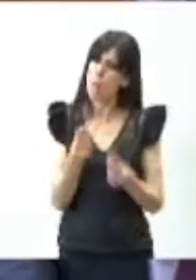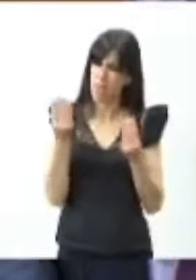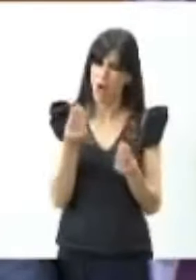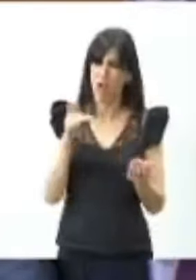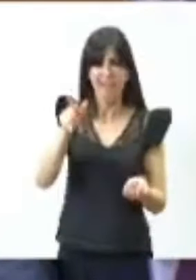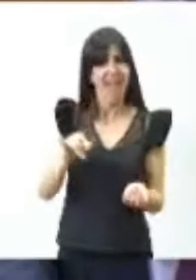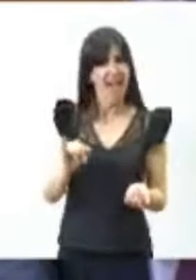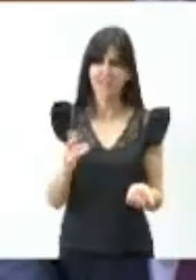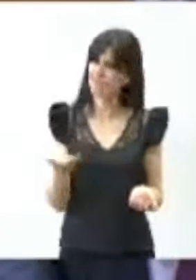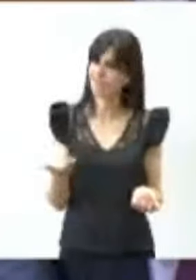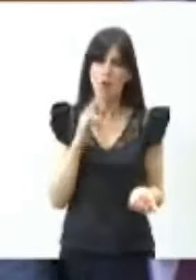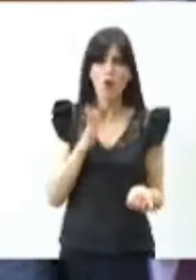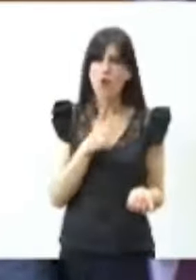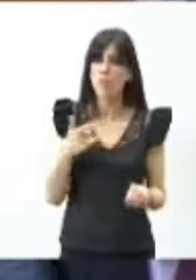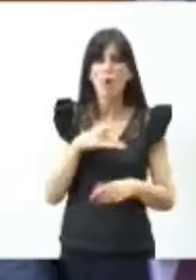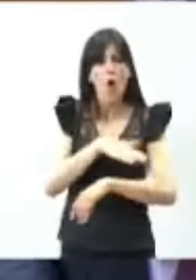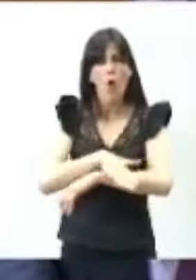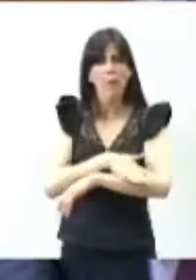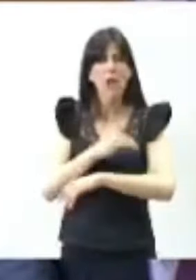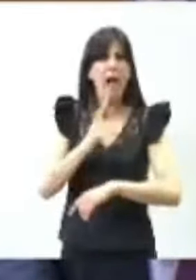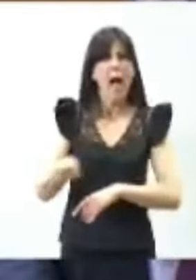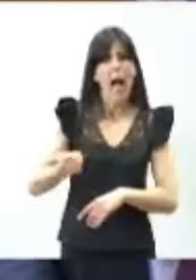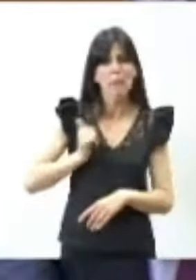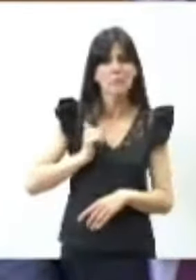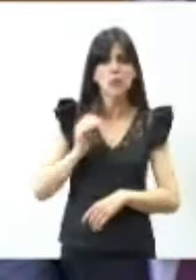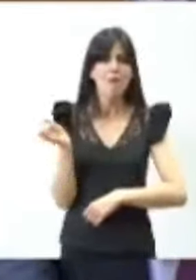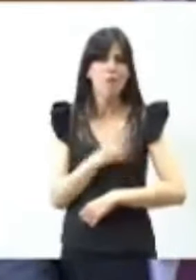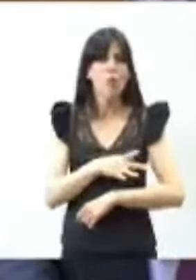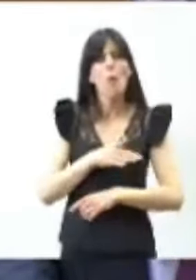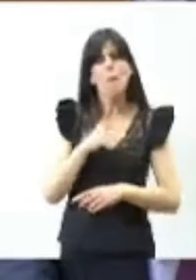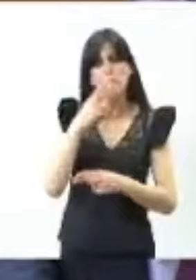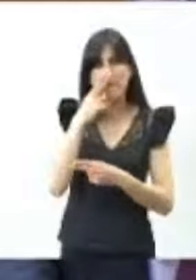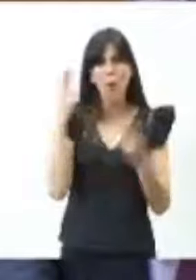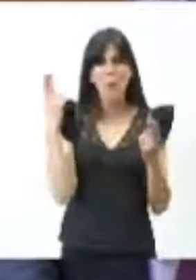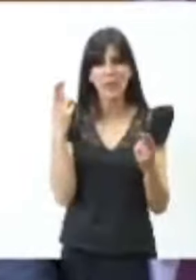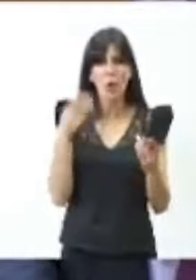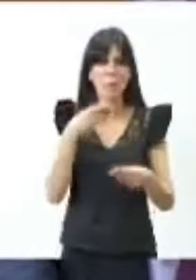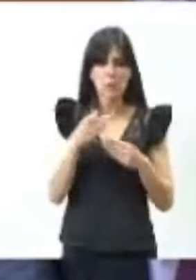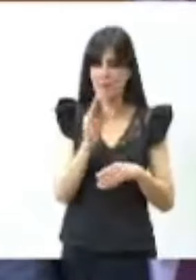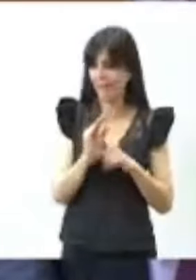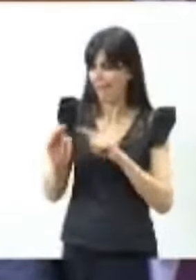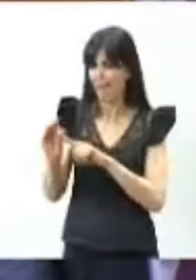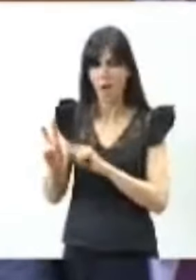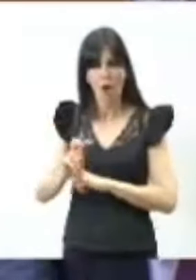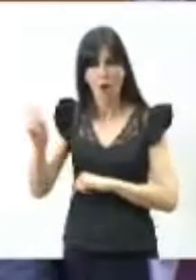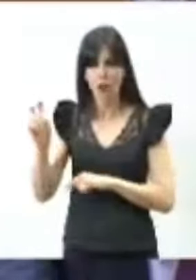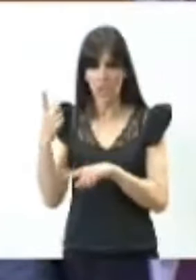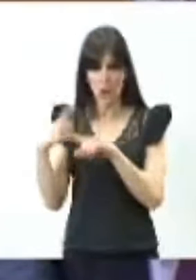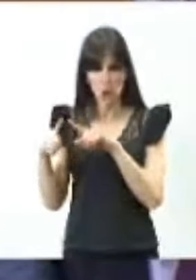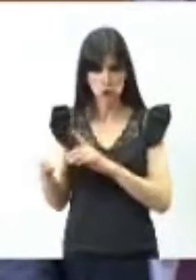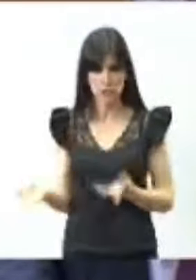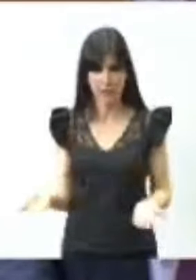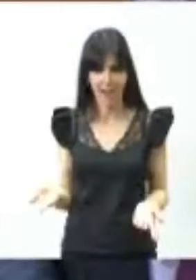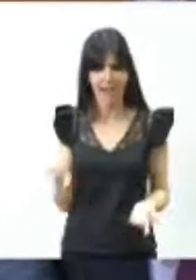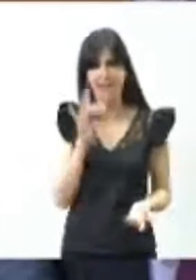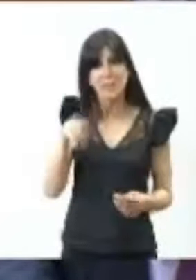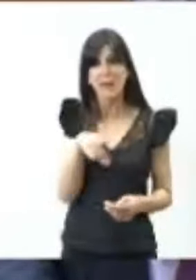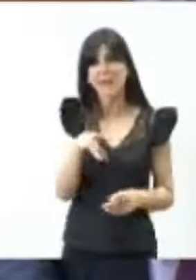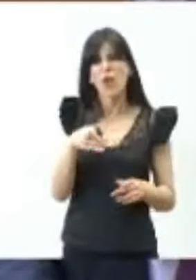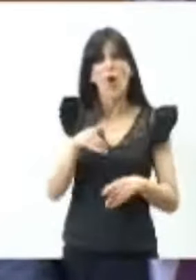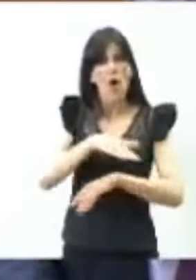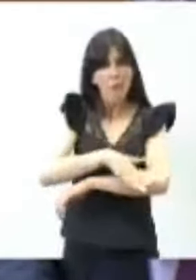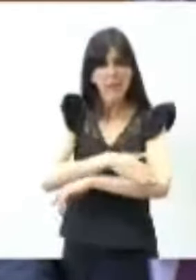tienen. No queremos, señoría, gobiernos que se aprovechen de los fondos públicos para usarlos con otros fines. No queremos gobiernos que diseñen